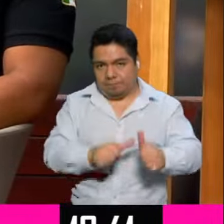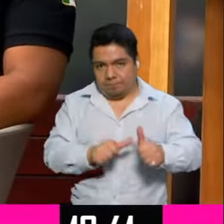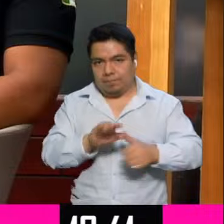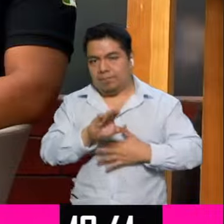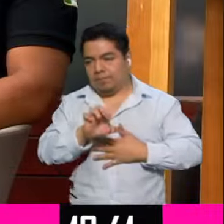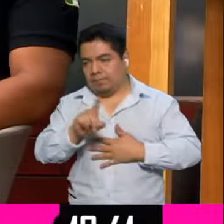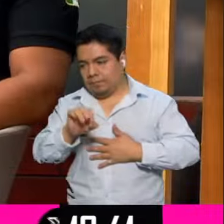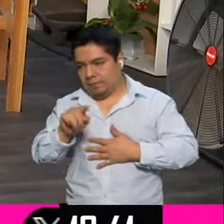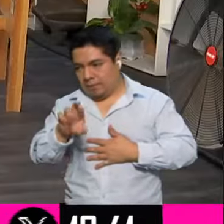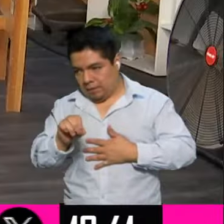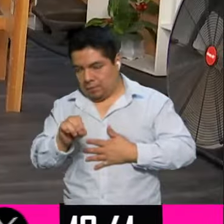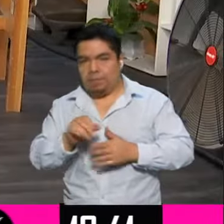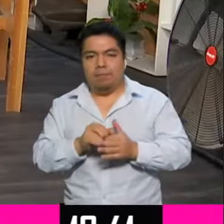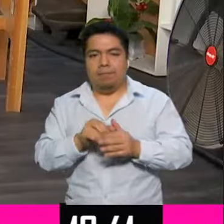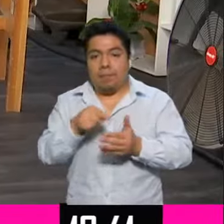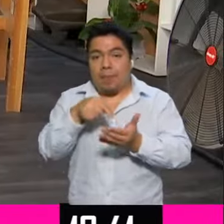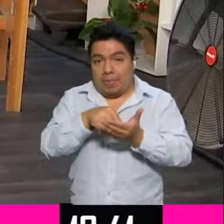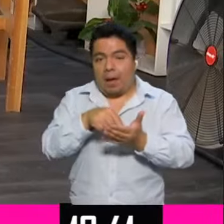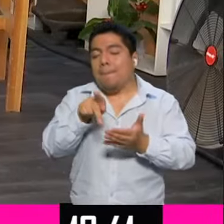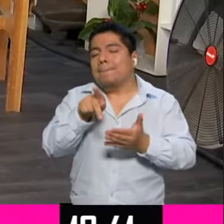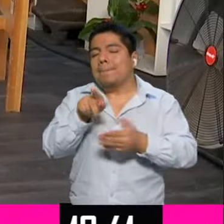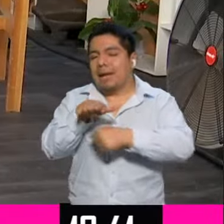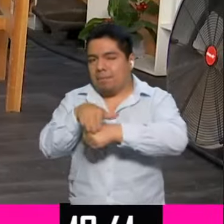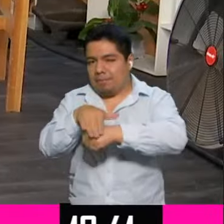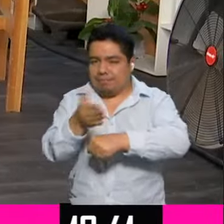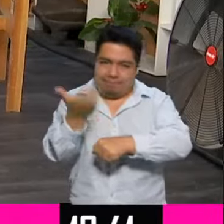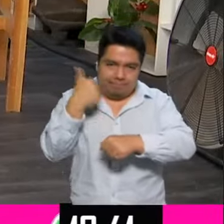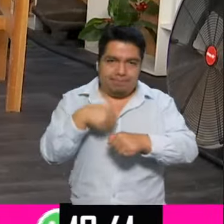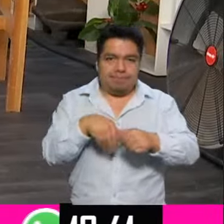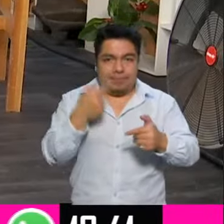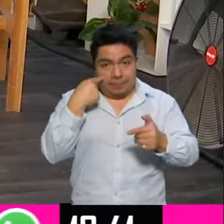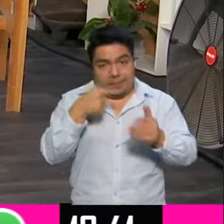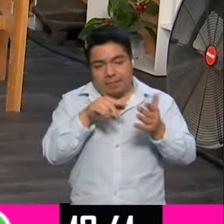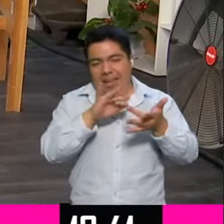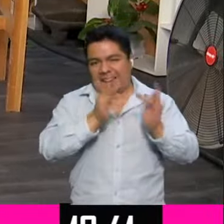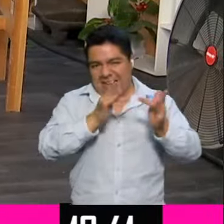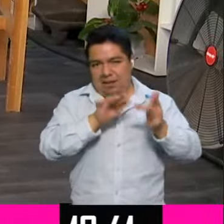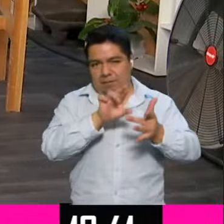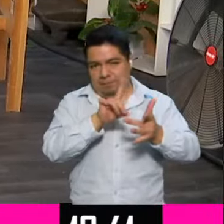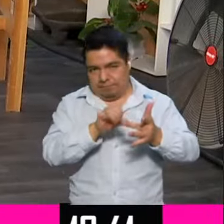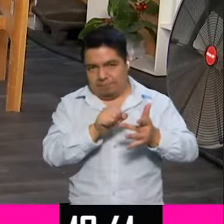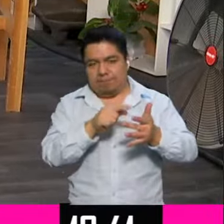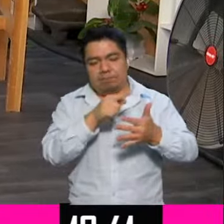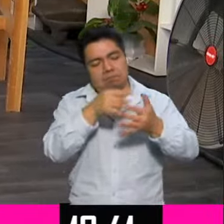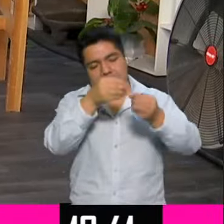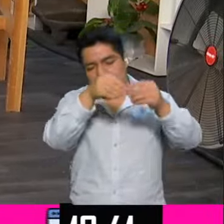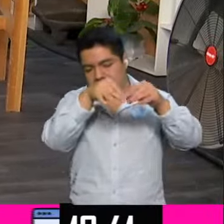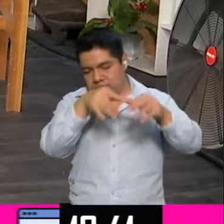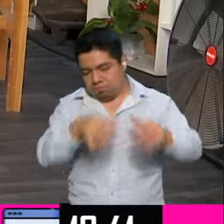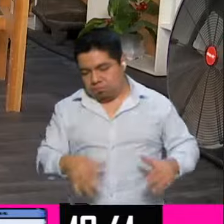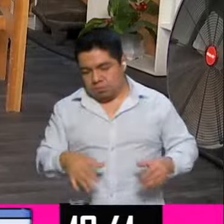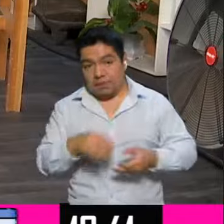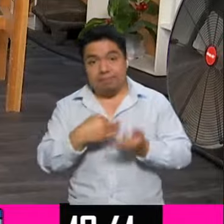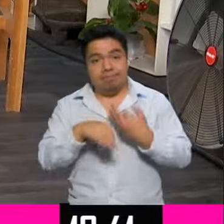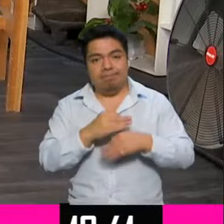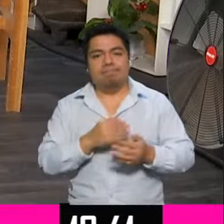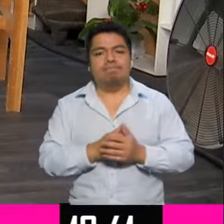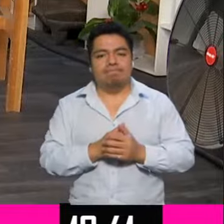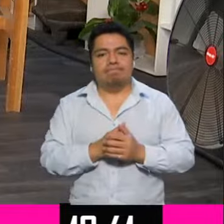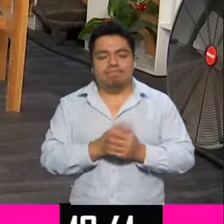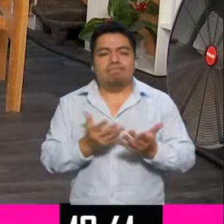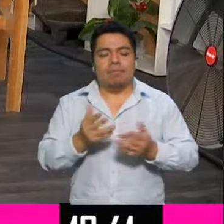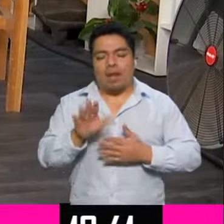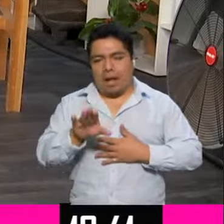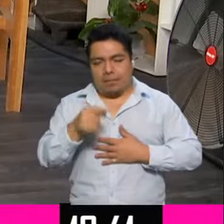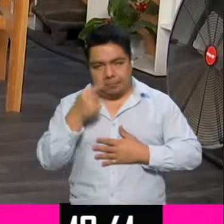nuestra sede. Sin embargo, los invitamos a que nos sigan en todas las redes sociales para que puedan ahí ver todas nuestros eventos. Yo los quiero